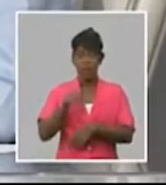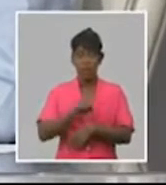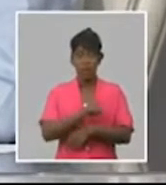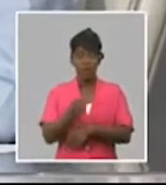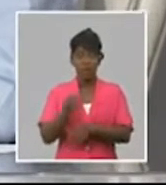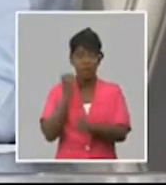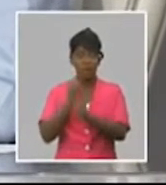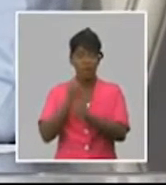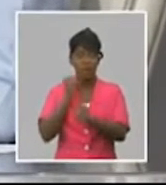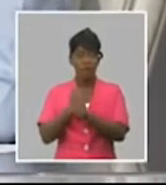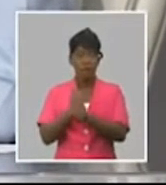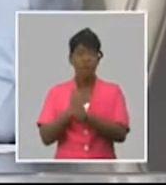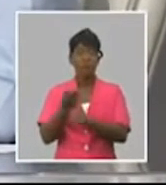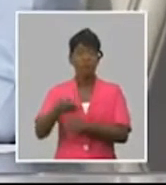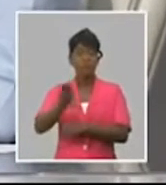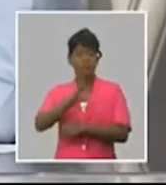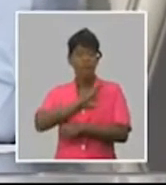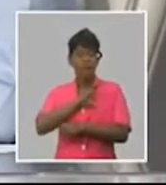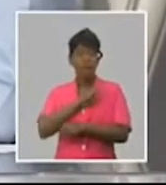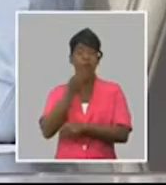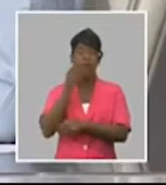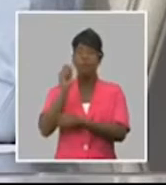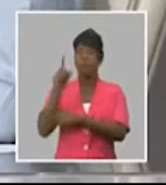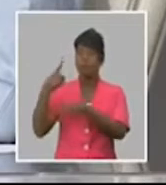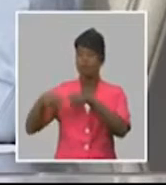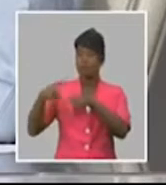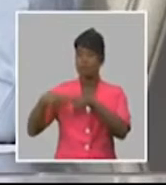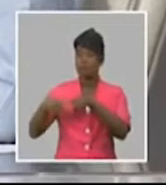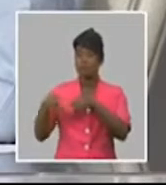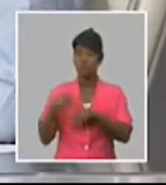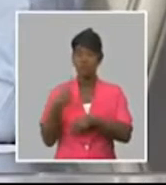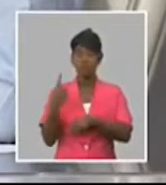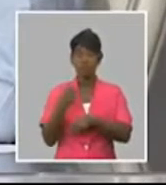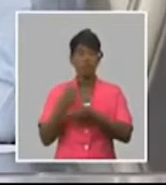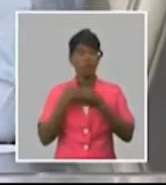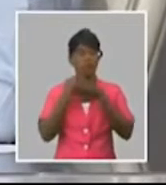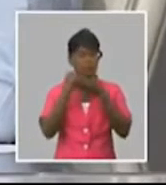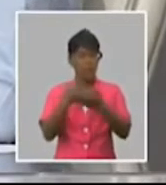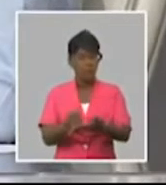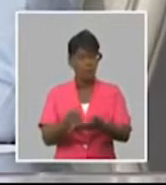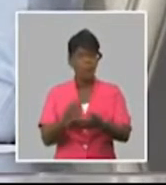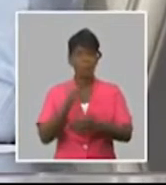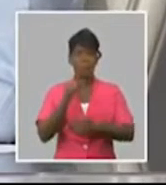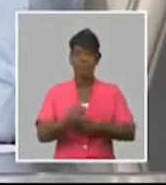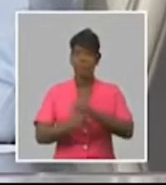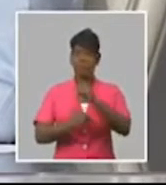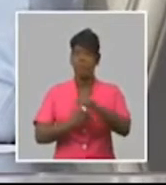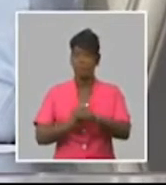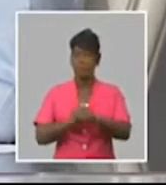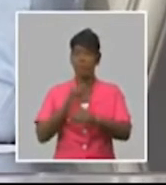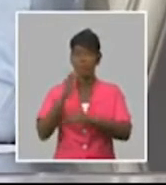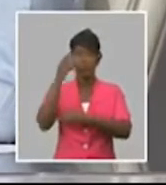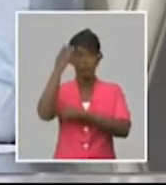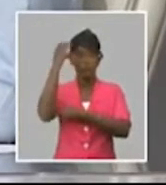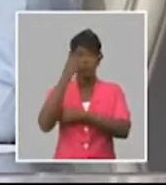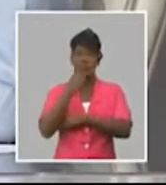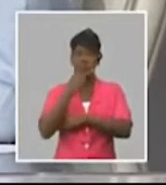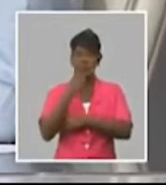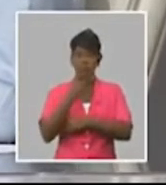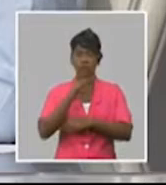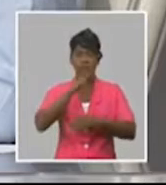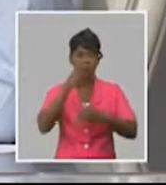un incentivo, y necesite trabajar para poder vivir. Nosotros, todo el apoyo a los vulnerables, todo el apoyo al presupuesto del Estado, a las personas que